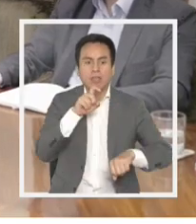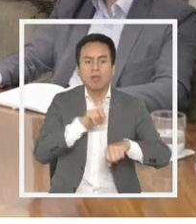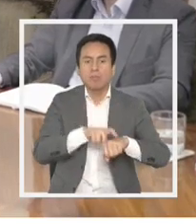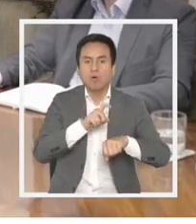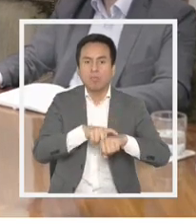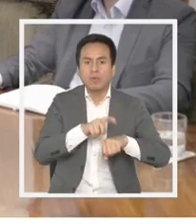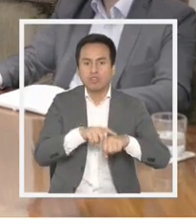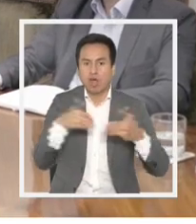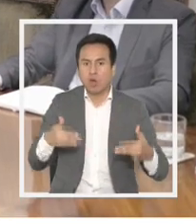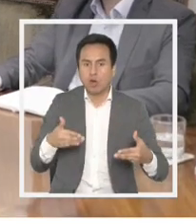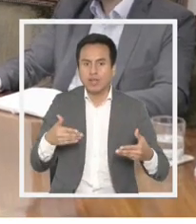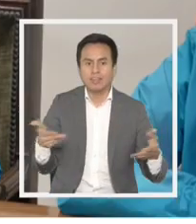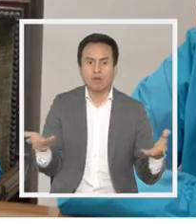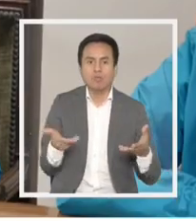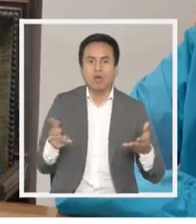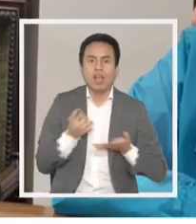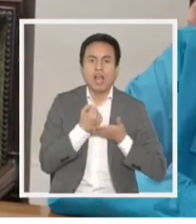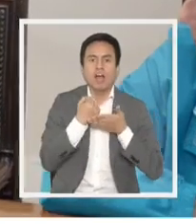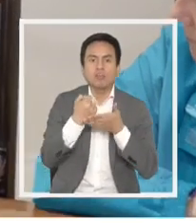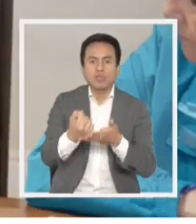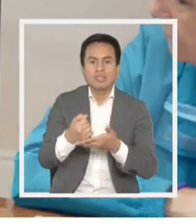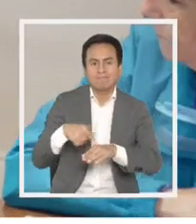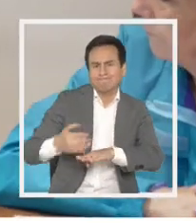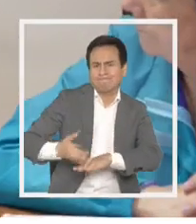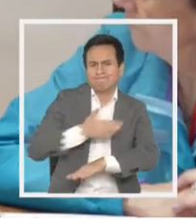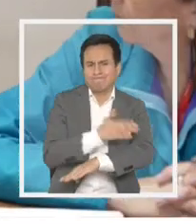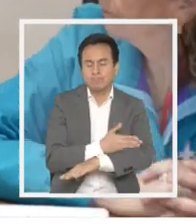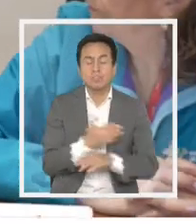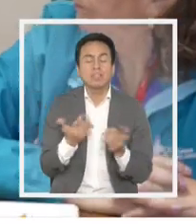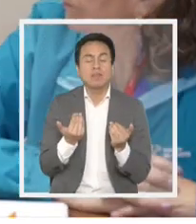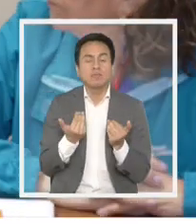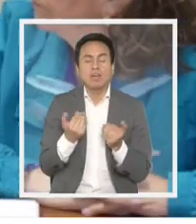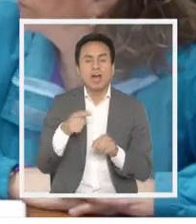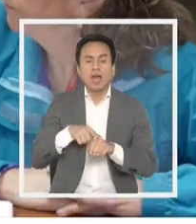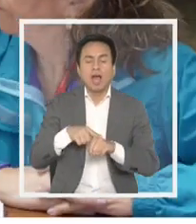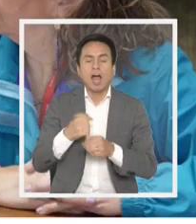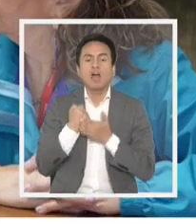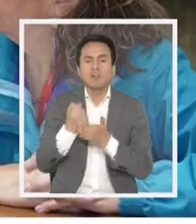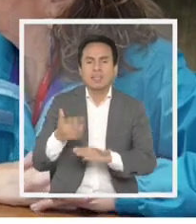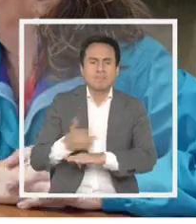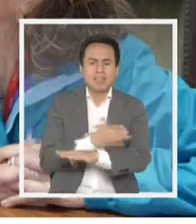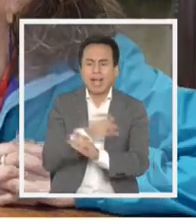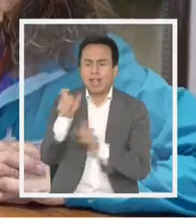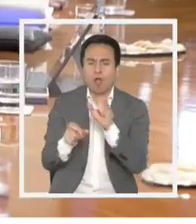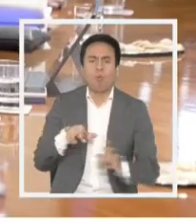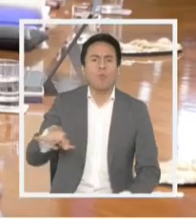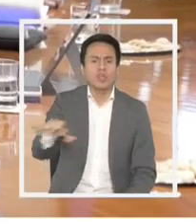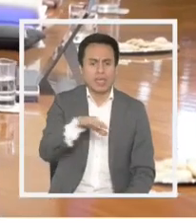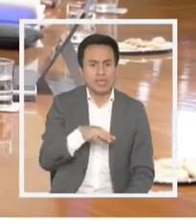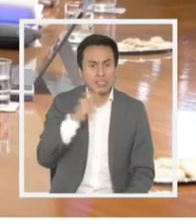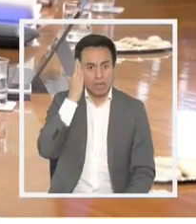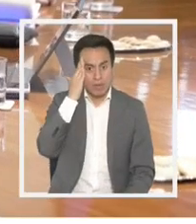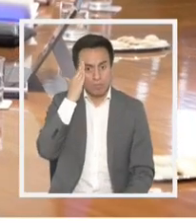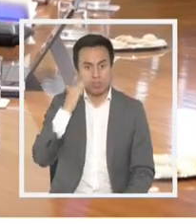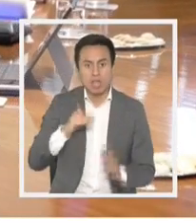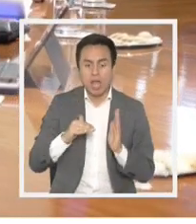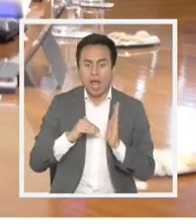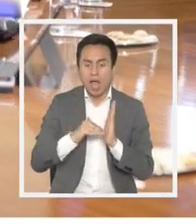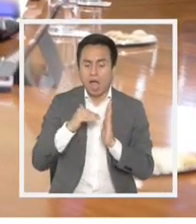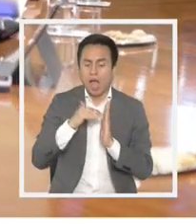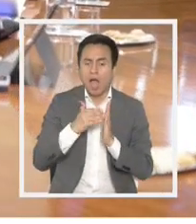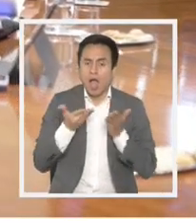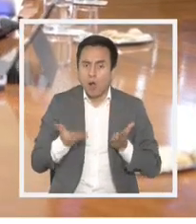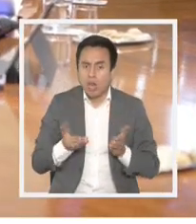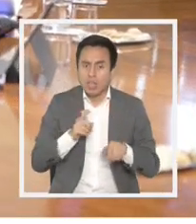momento a través de las ayudas tempranas No necesitamos generar ayudas tempranas para la comunidad sabemos que estamos en una fase de emergencia